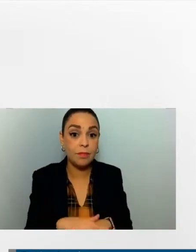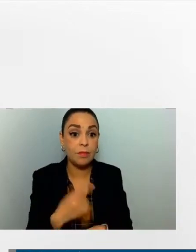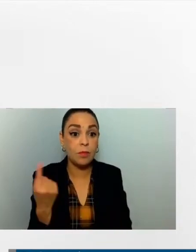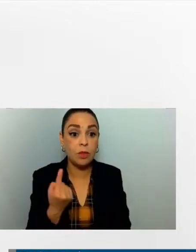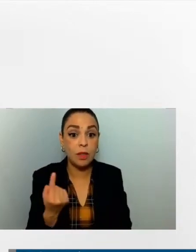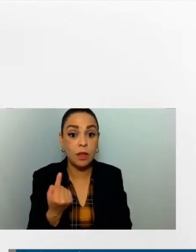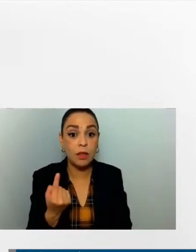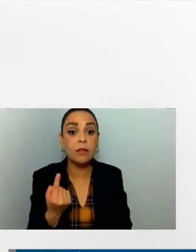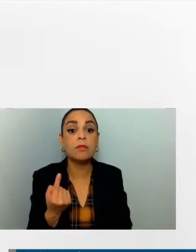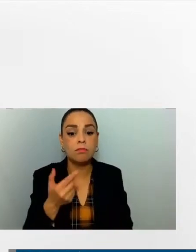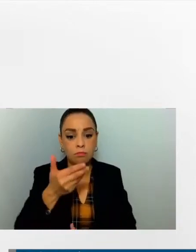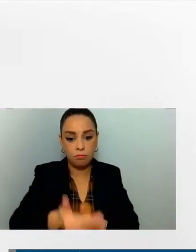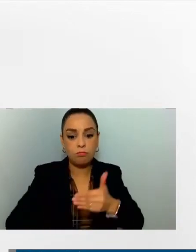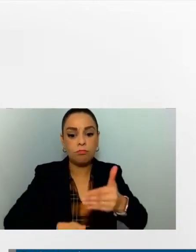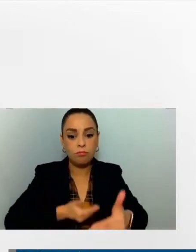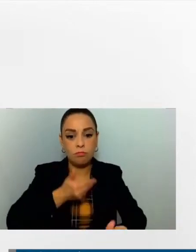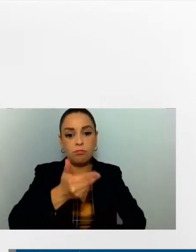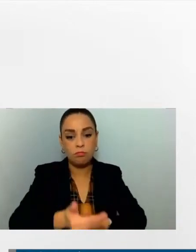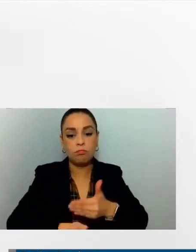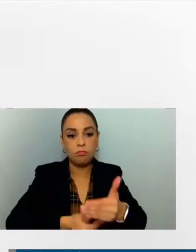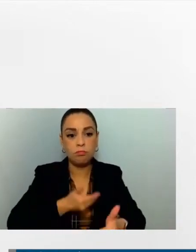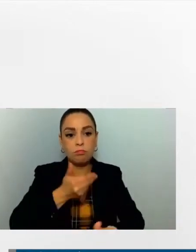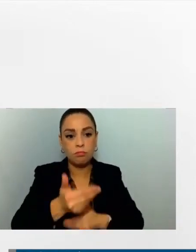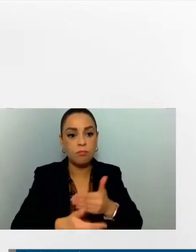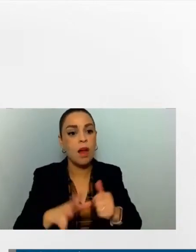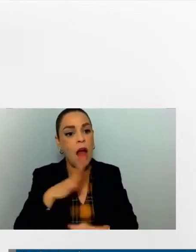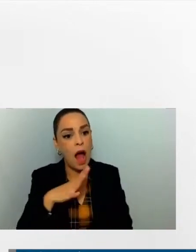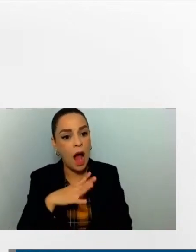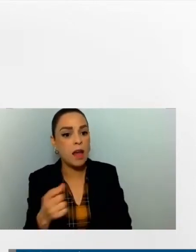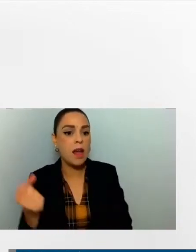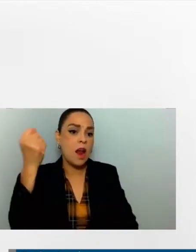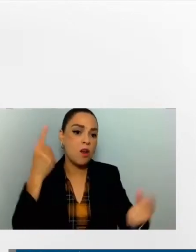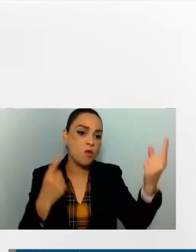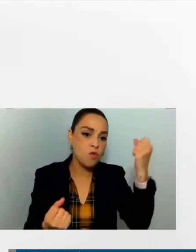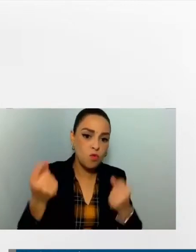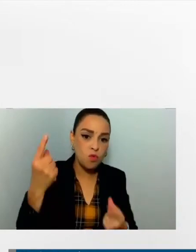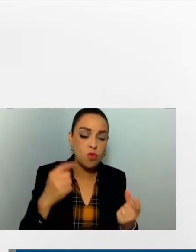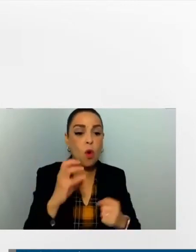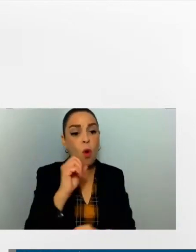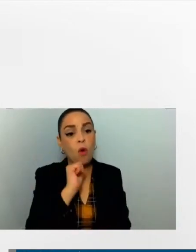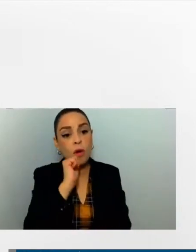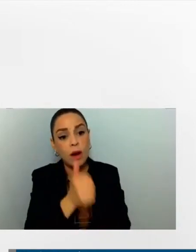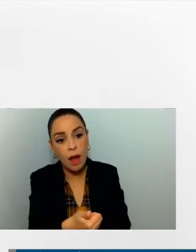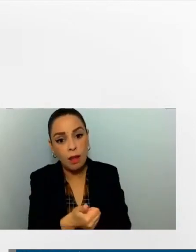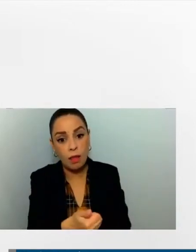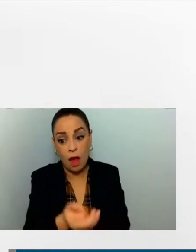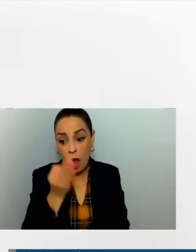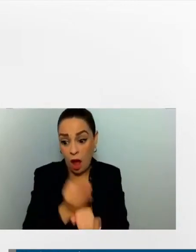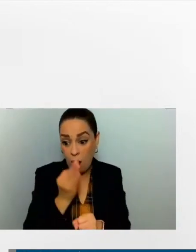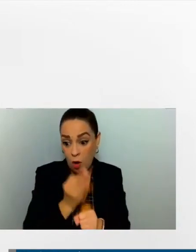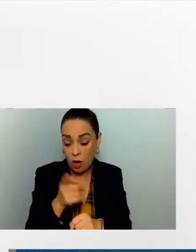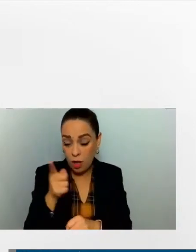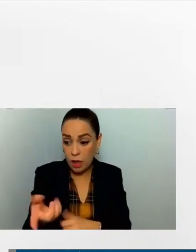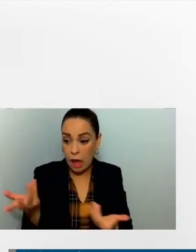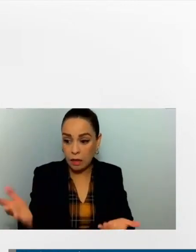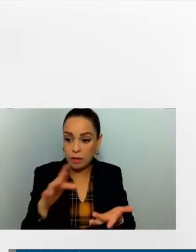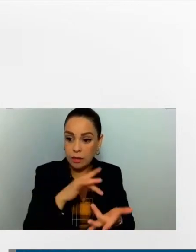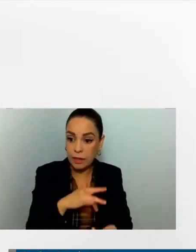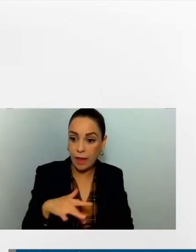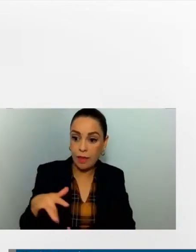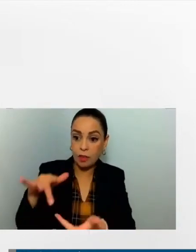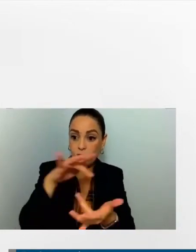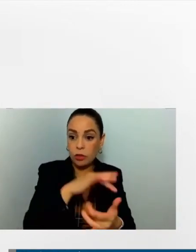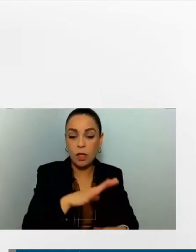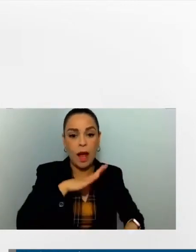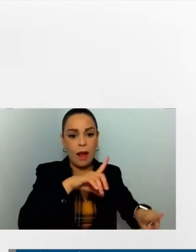que se van presentando, que no se van presentando, que llegarán, ¿no? Ahora mismo las redes sociales nos alimentan de cuestiones particulares que en